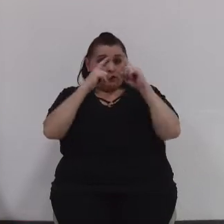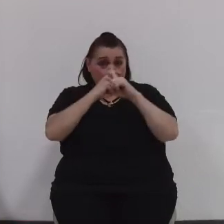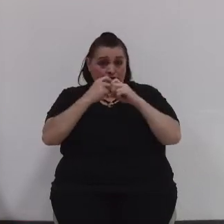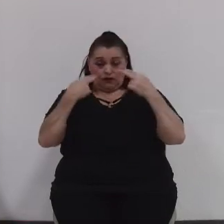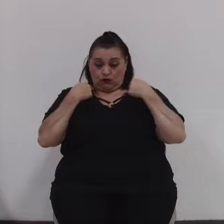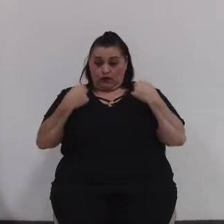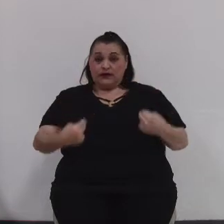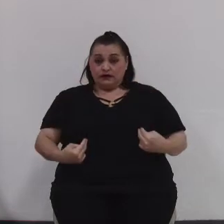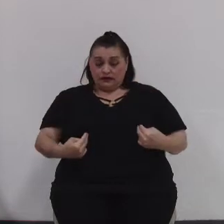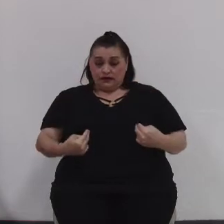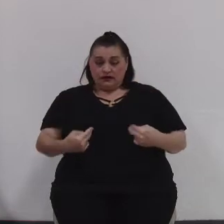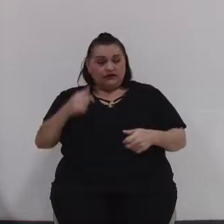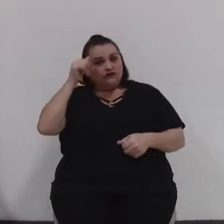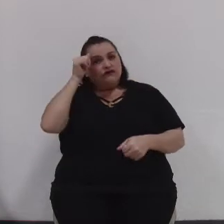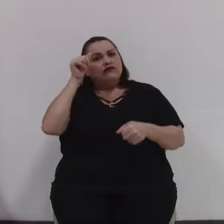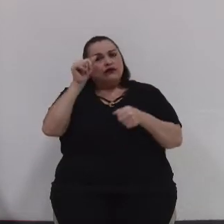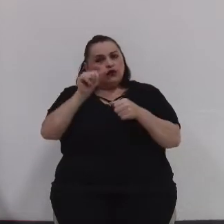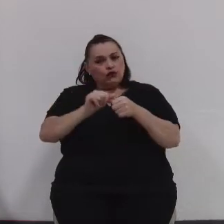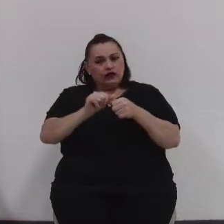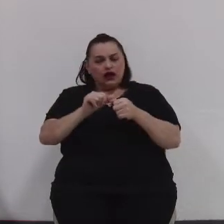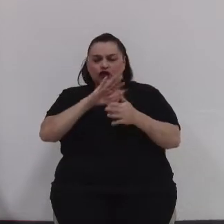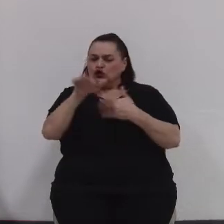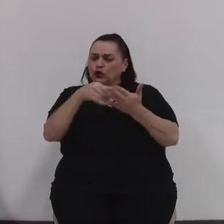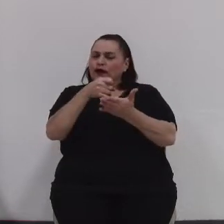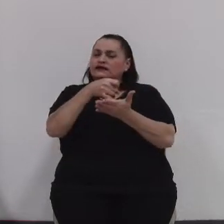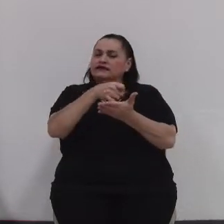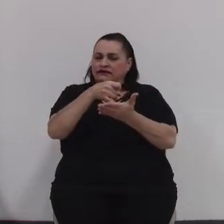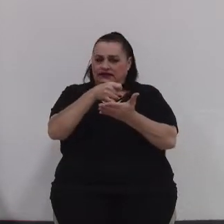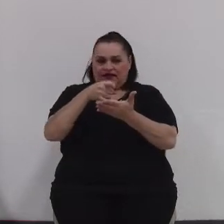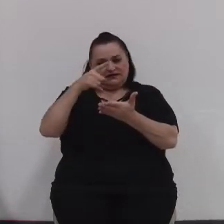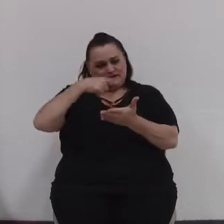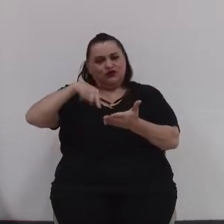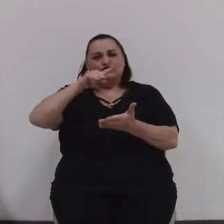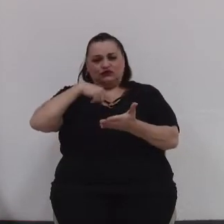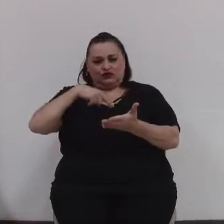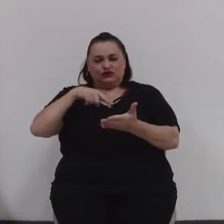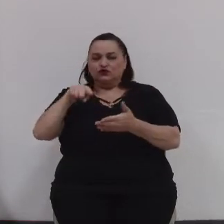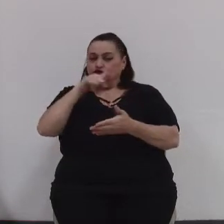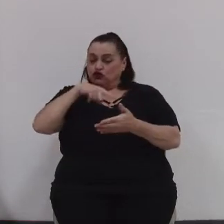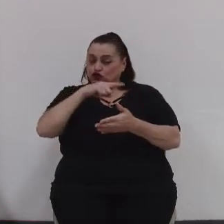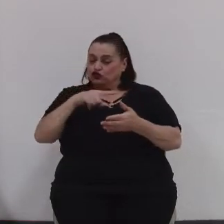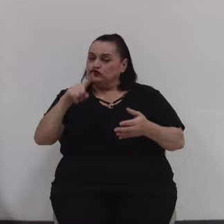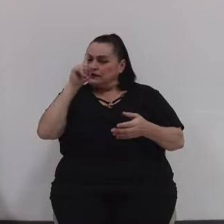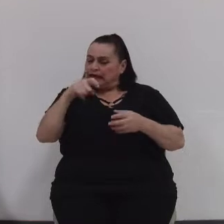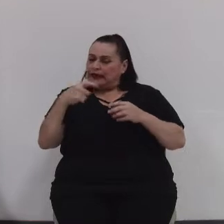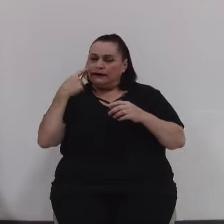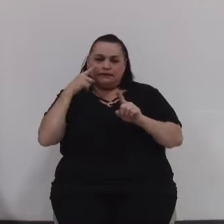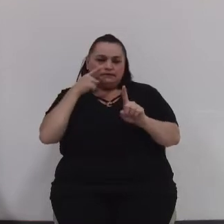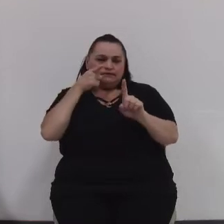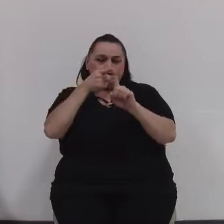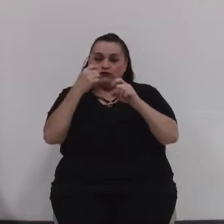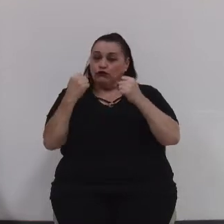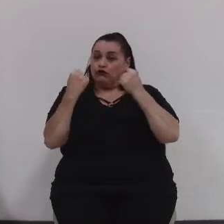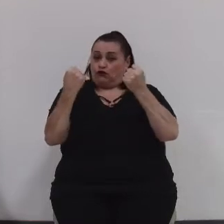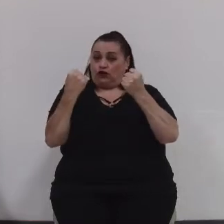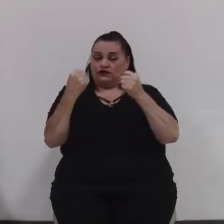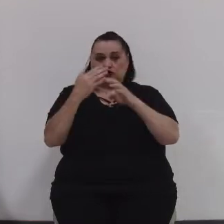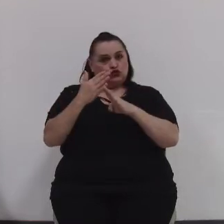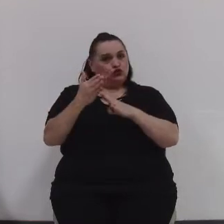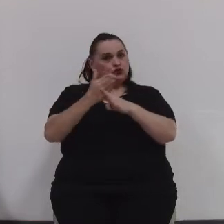humanidad recordarnos los vulnerables que somos y estar sujetos a fuerzas que a menudo nos